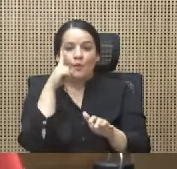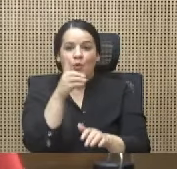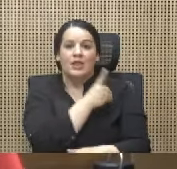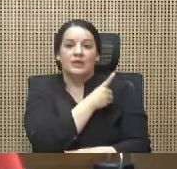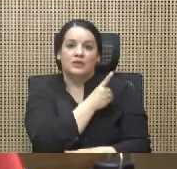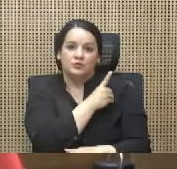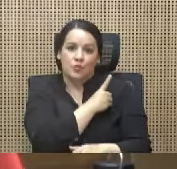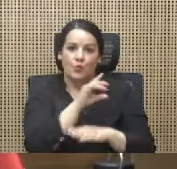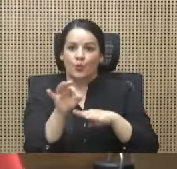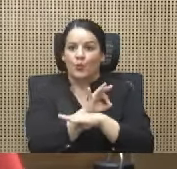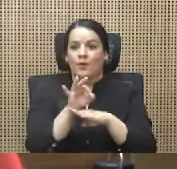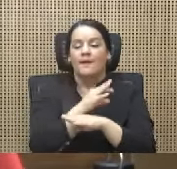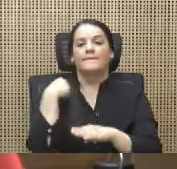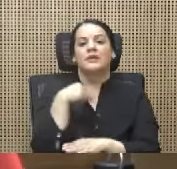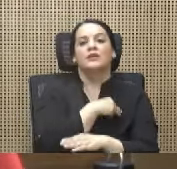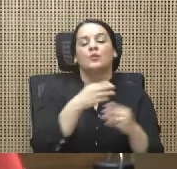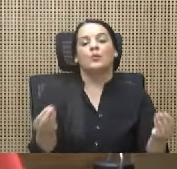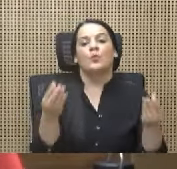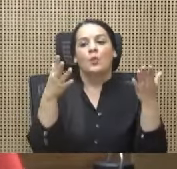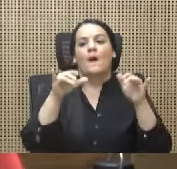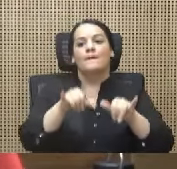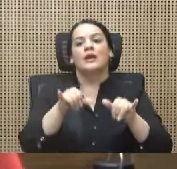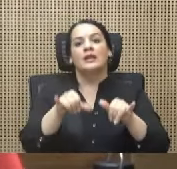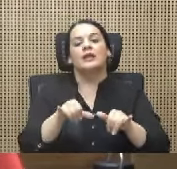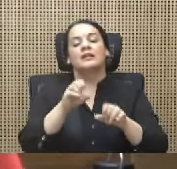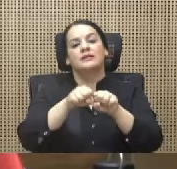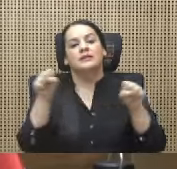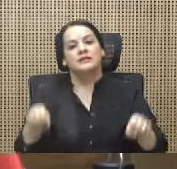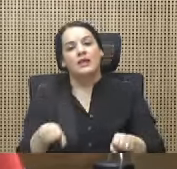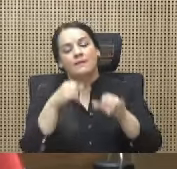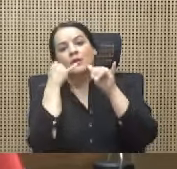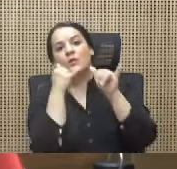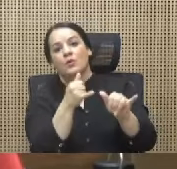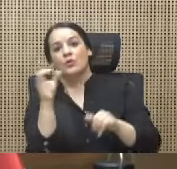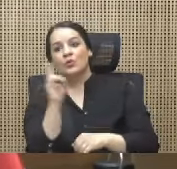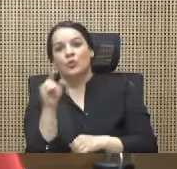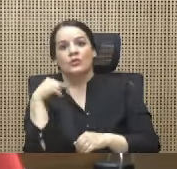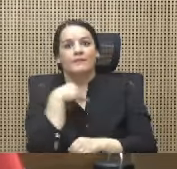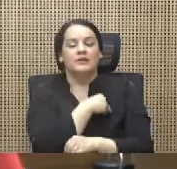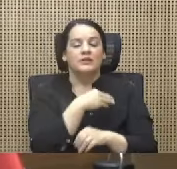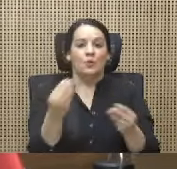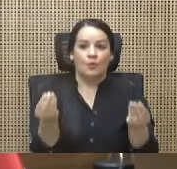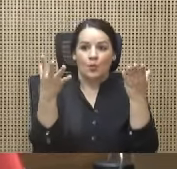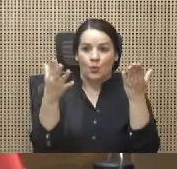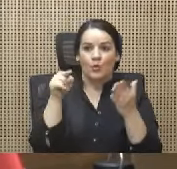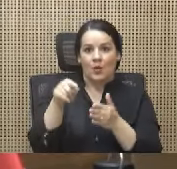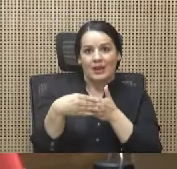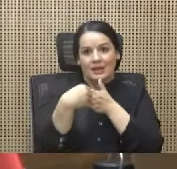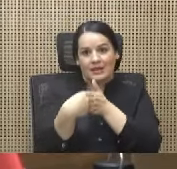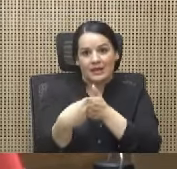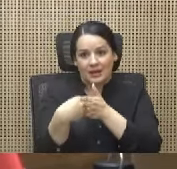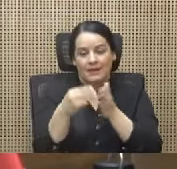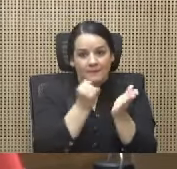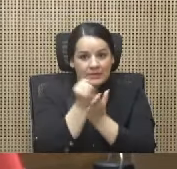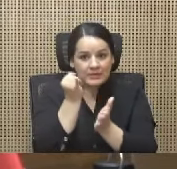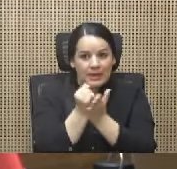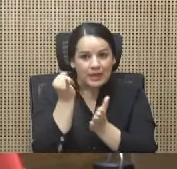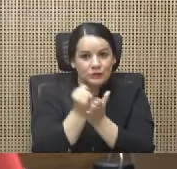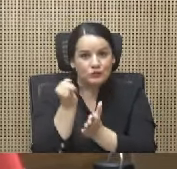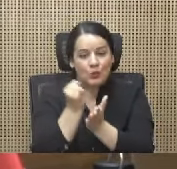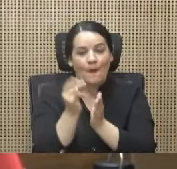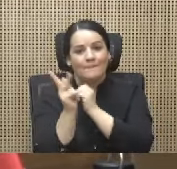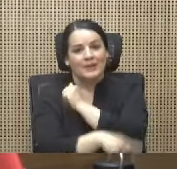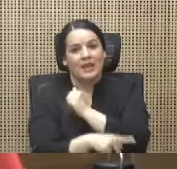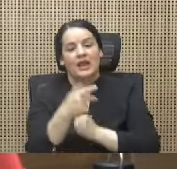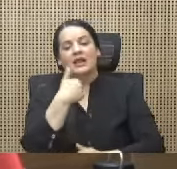Ministerio Público, lo cual mantiene el sistema acusatorio, en donde es el Ministerio Público quien lidera la investigación penal, que sostiene nuestro